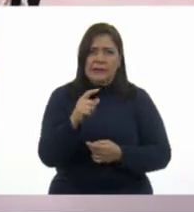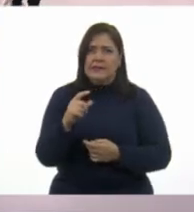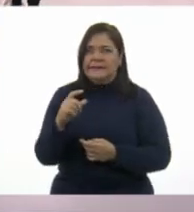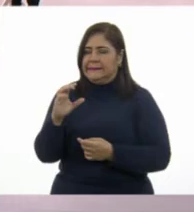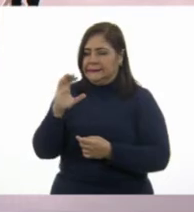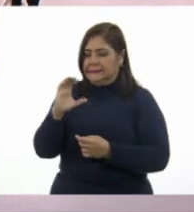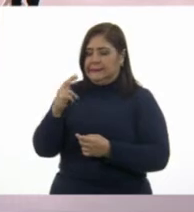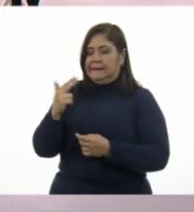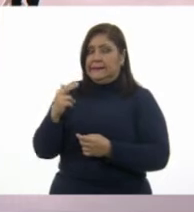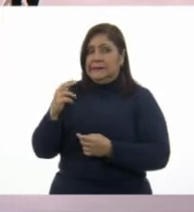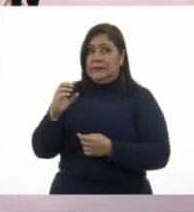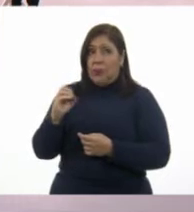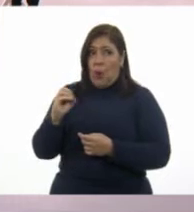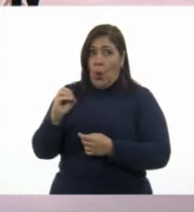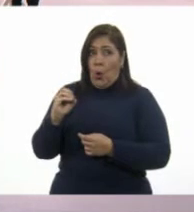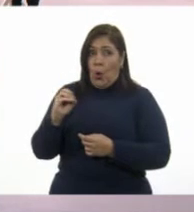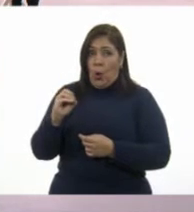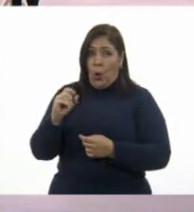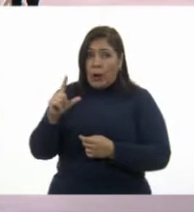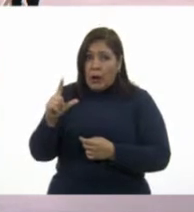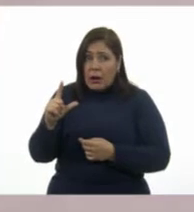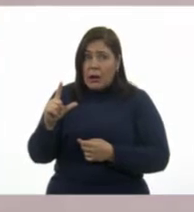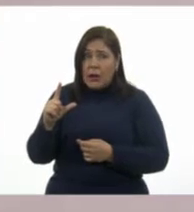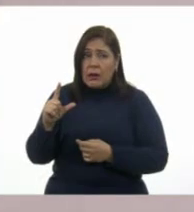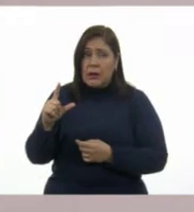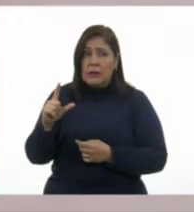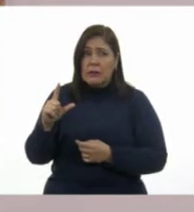Chol. Chol.